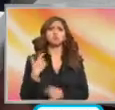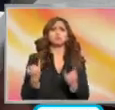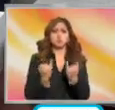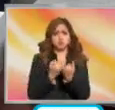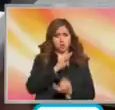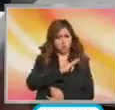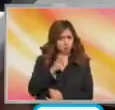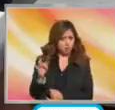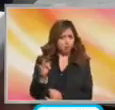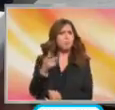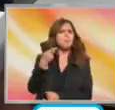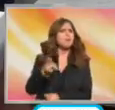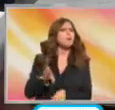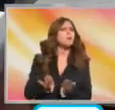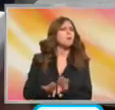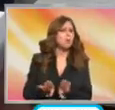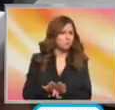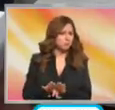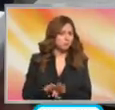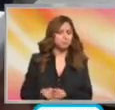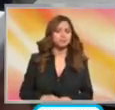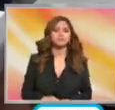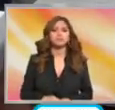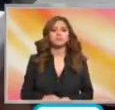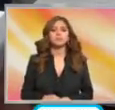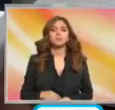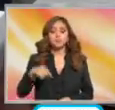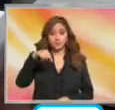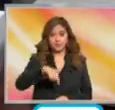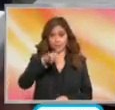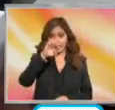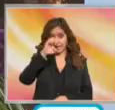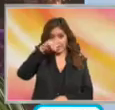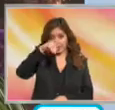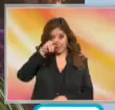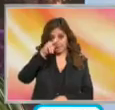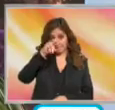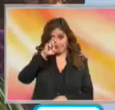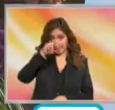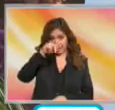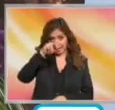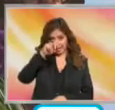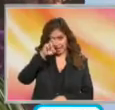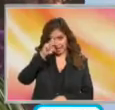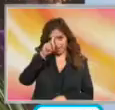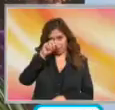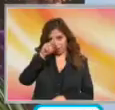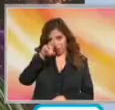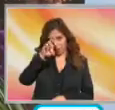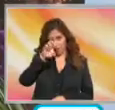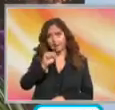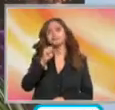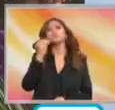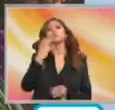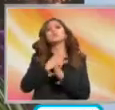esto? Pues mira, hemos platicado de tantas cosas de emprendedores, pero siempre me gusta hacer como que...